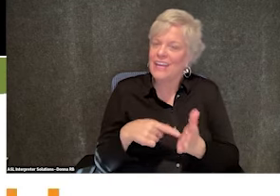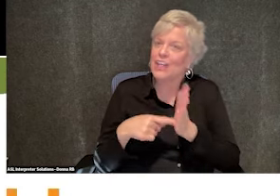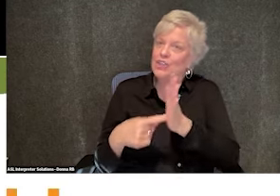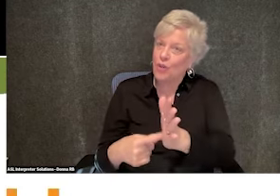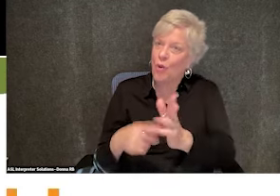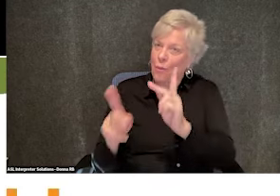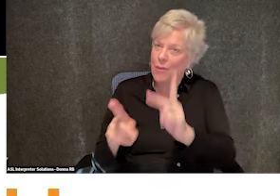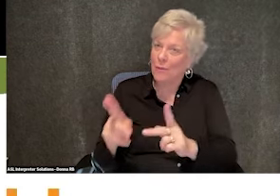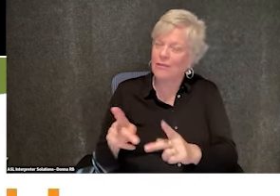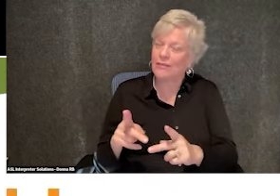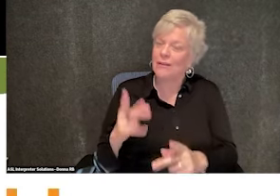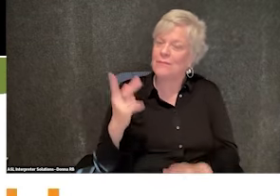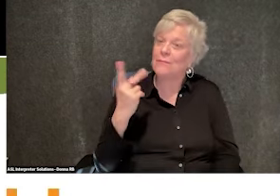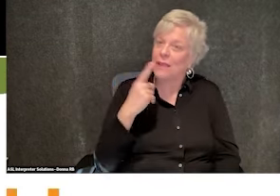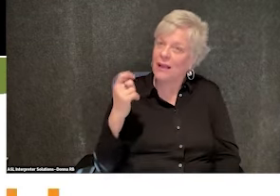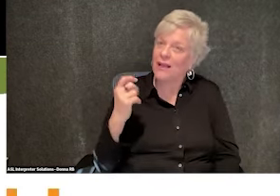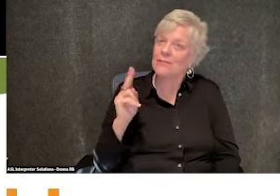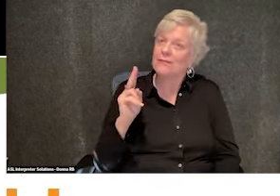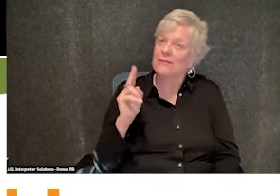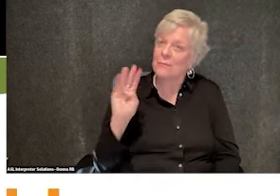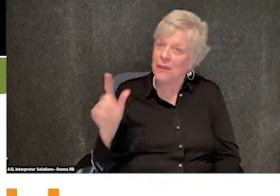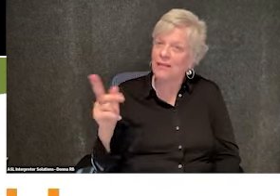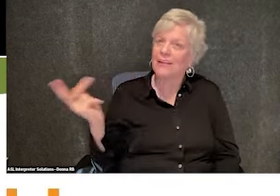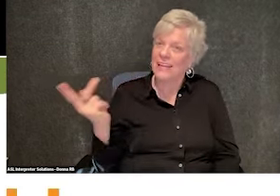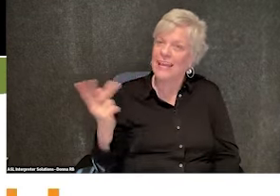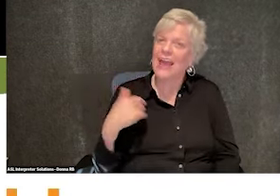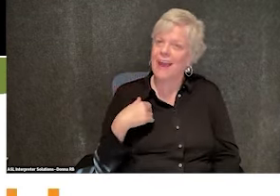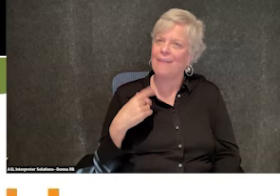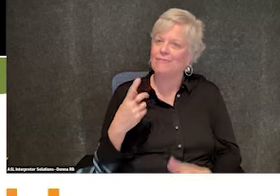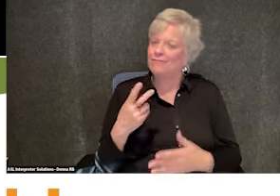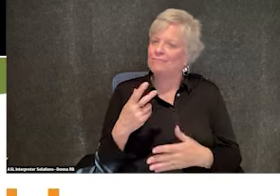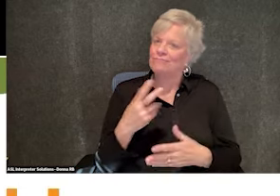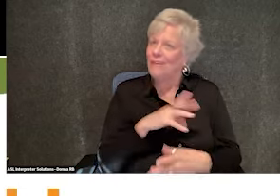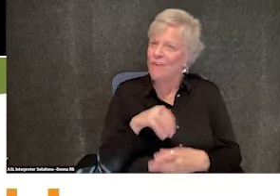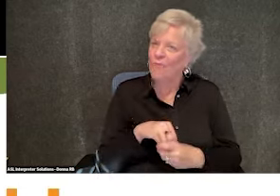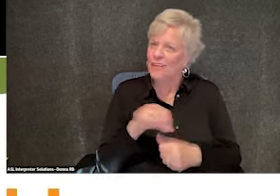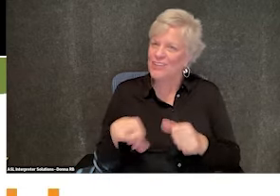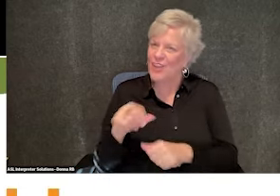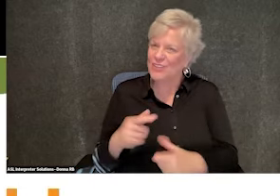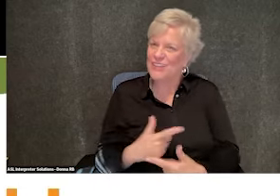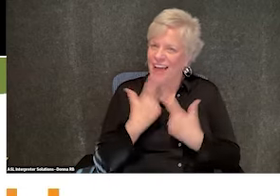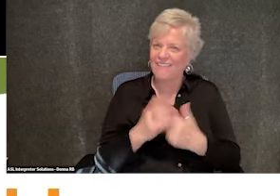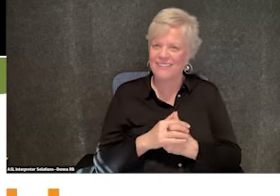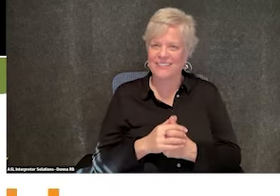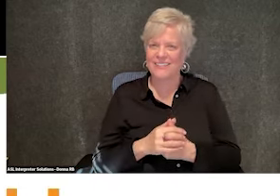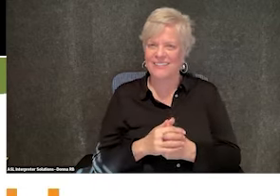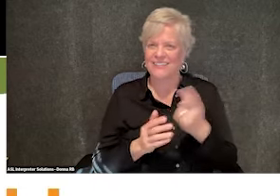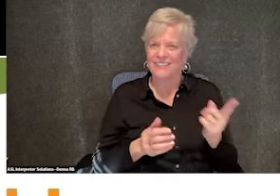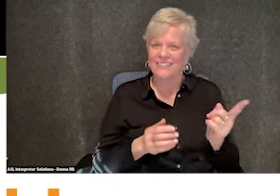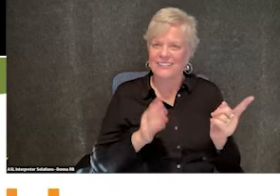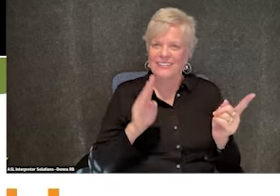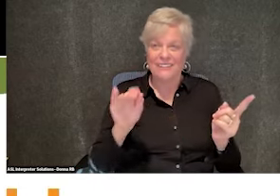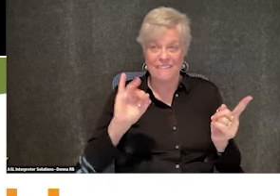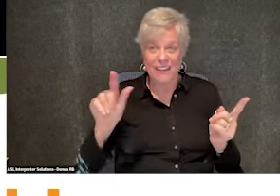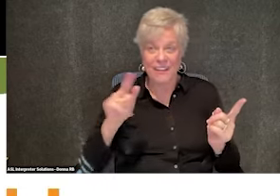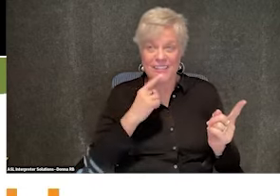par de semanas el tío Bill también les ayudó con unas visitas al